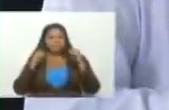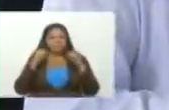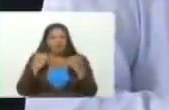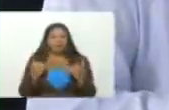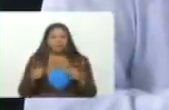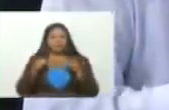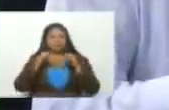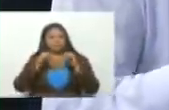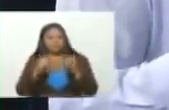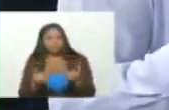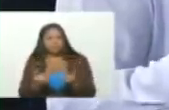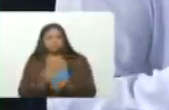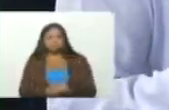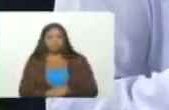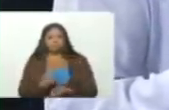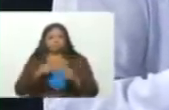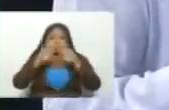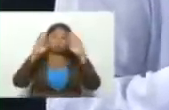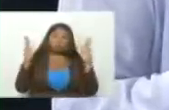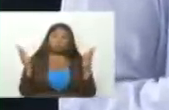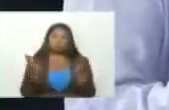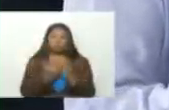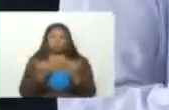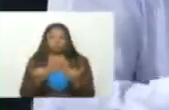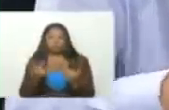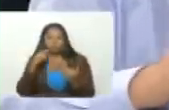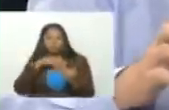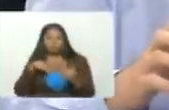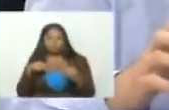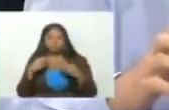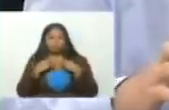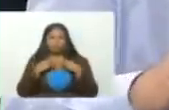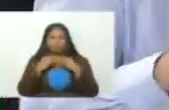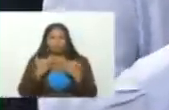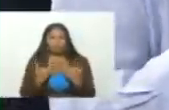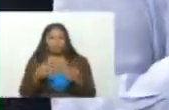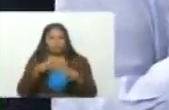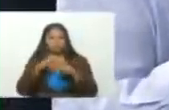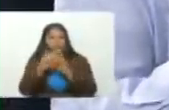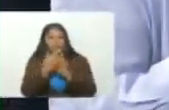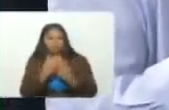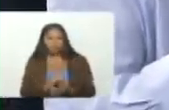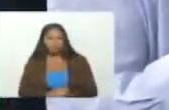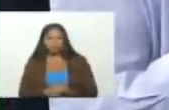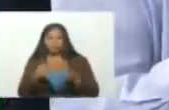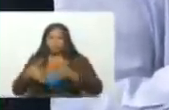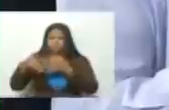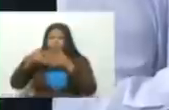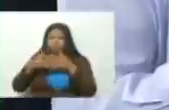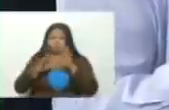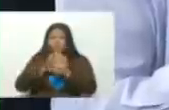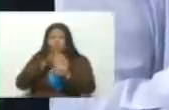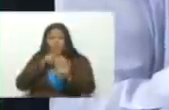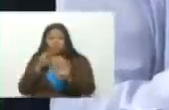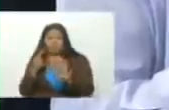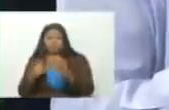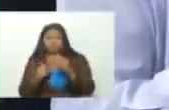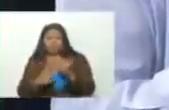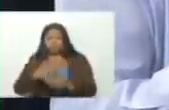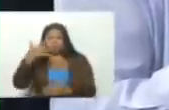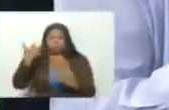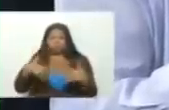esta contingencia, pero el mundo está viviendo las consecuencias gravísimas de eso. En los Estados Unidos hay la mayor